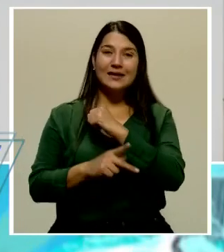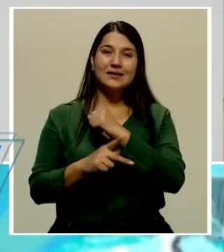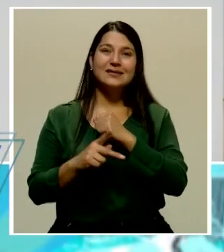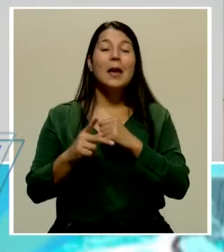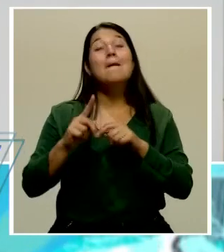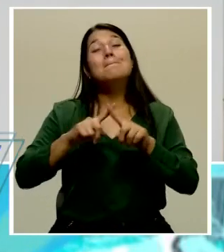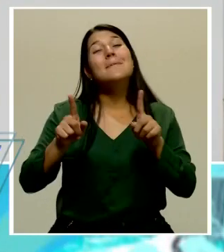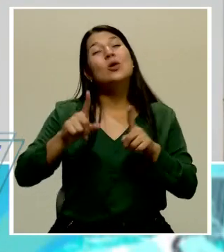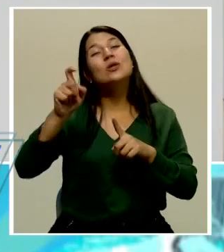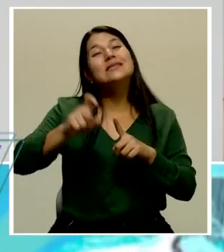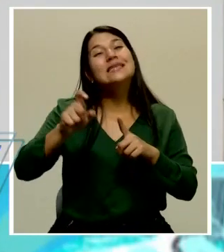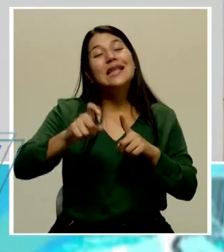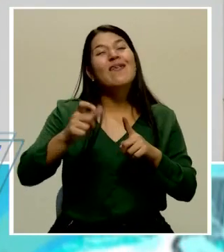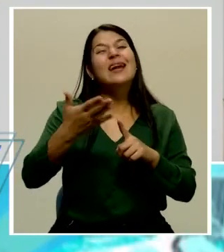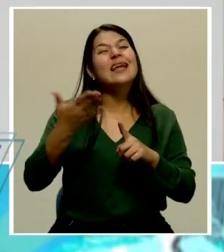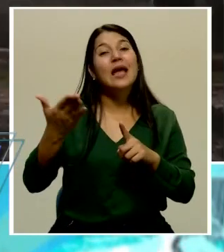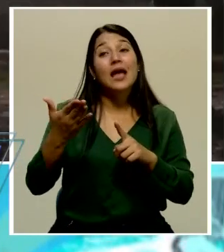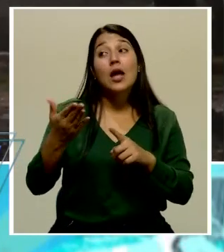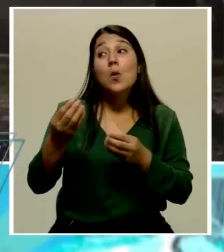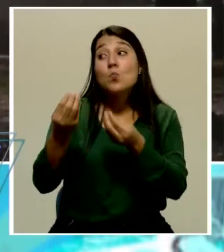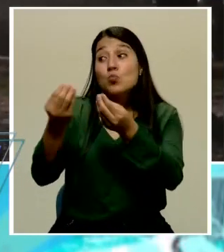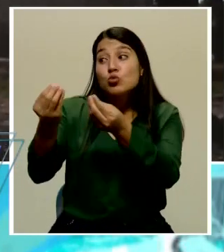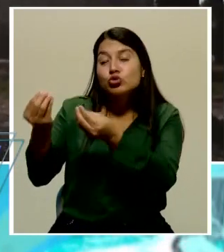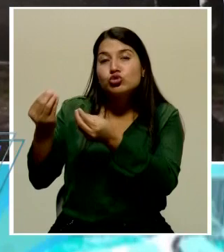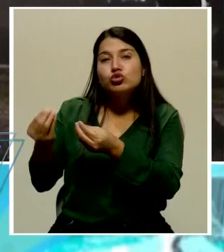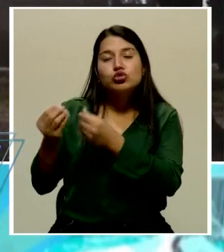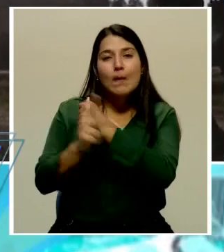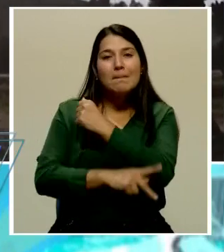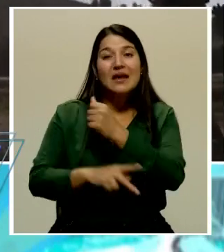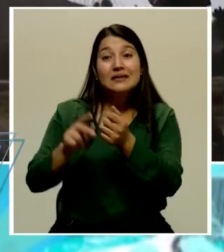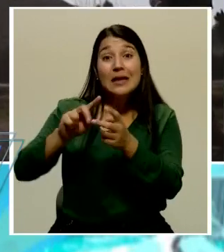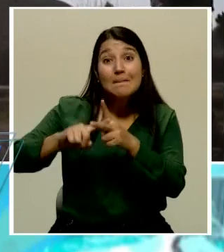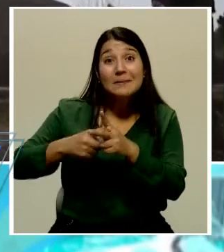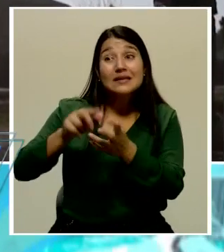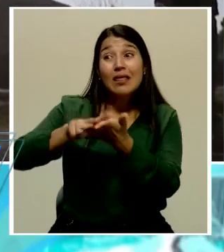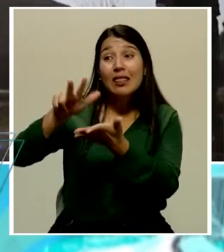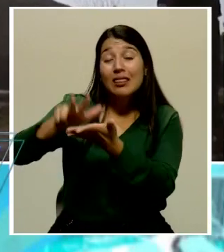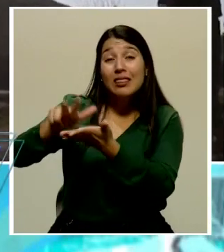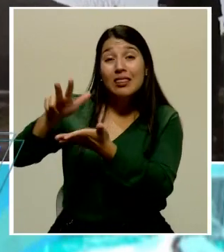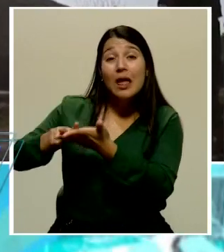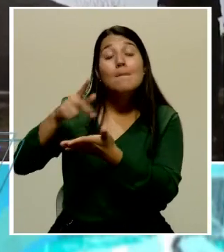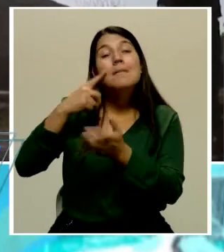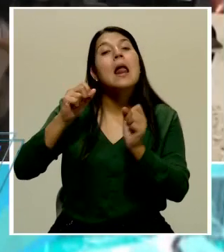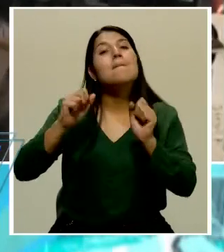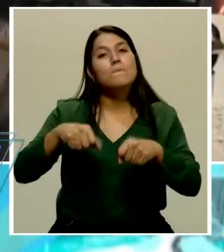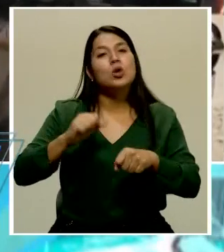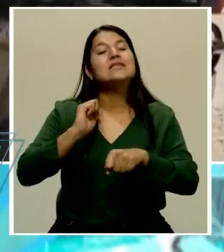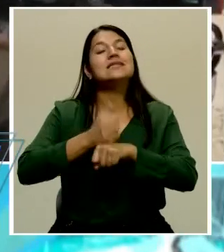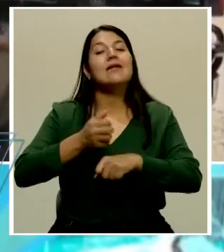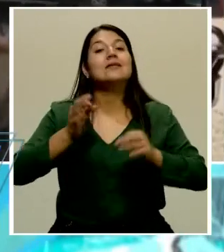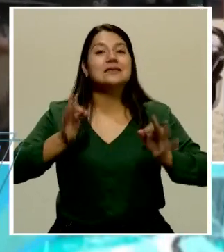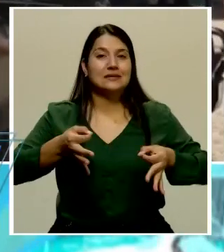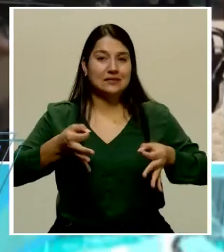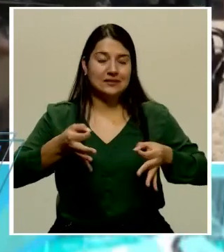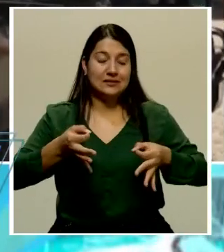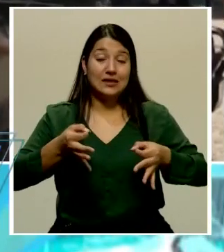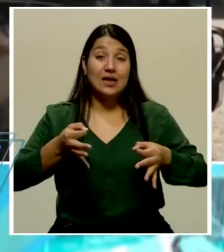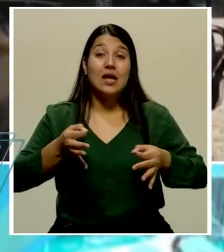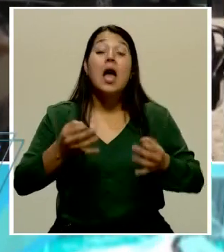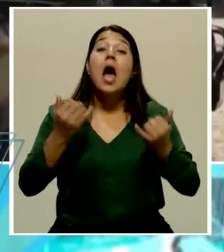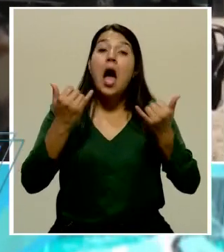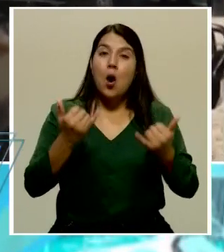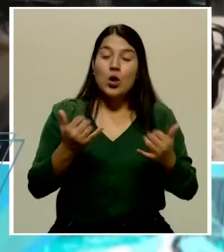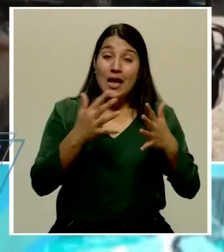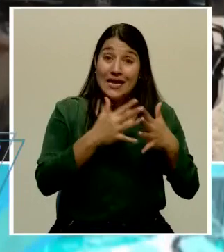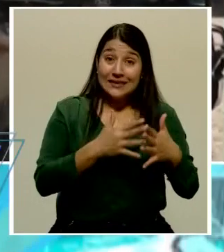que entrara en vigencia. No hay que perder de vista que, a pesar del papel que juega Estados Unidos en los